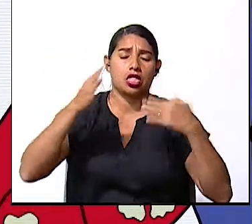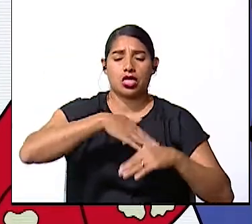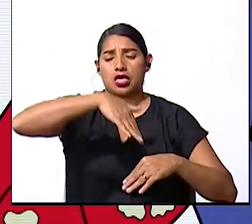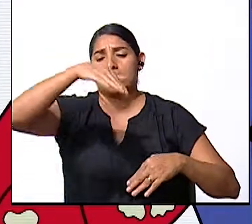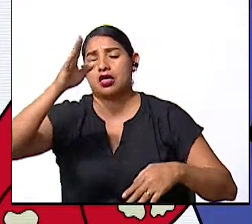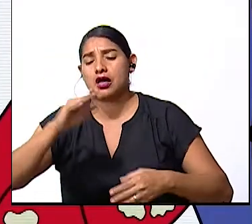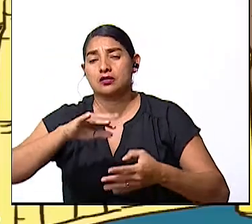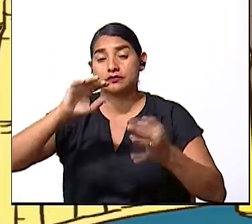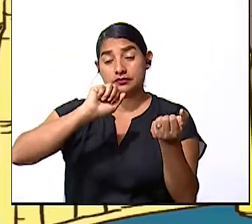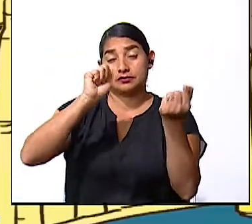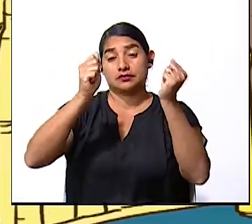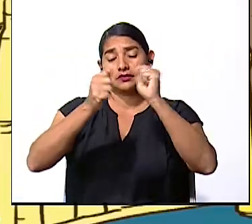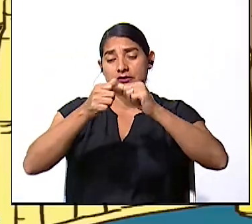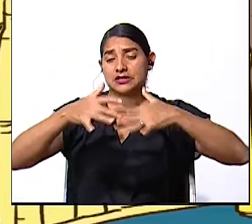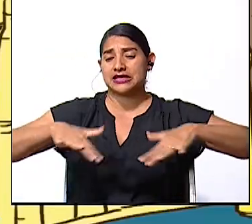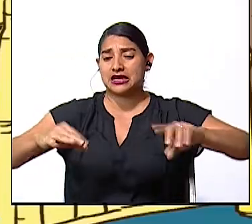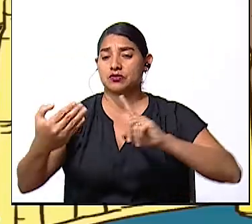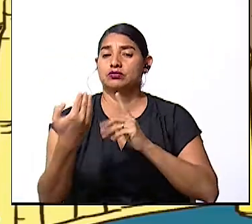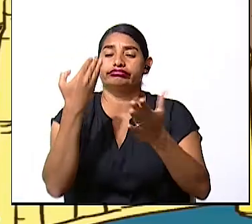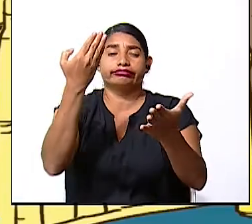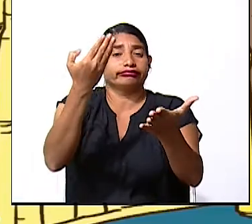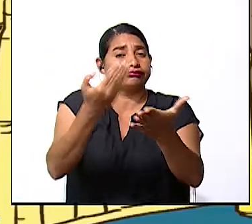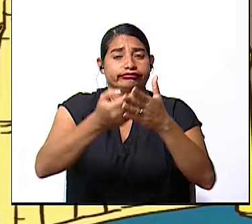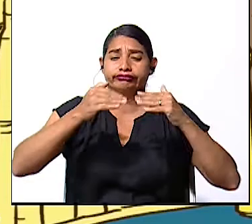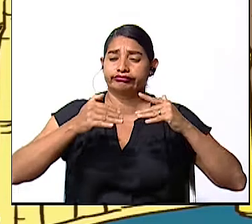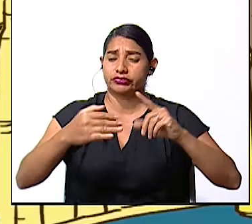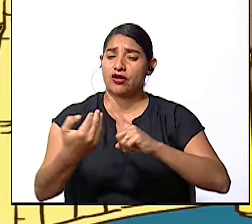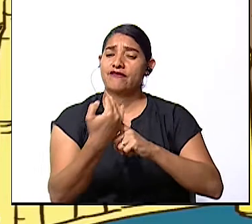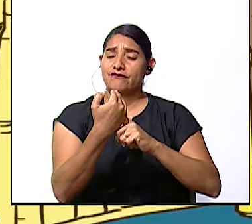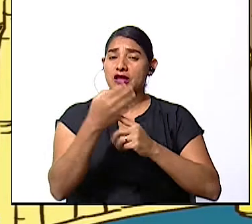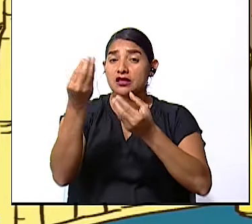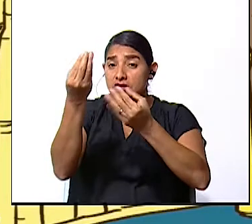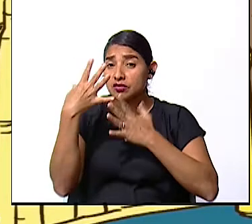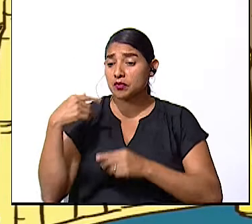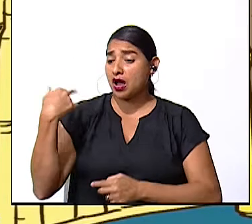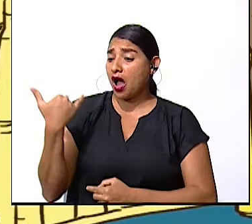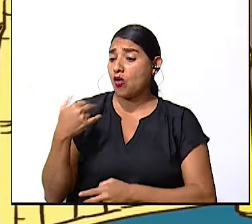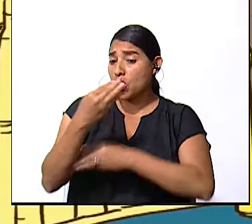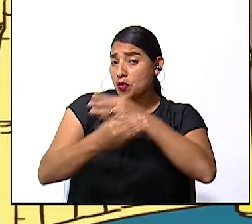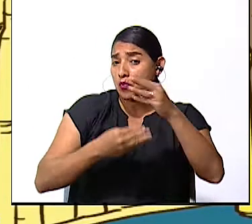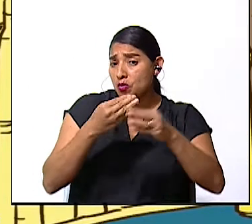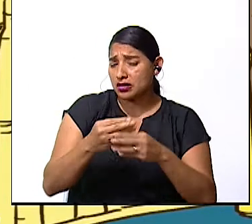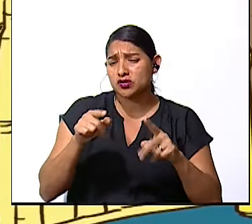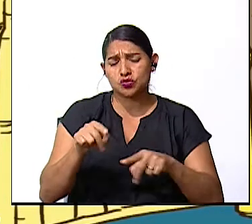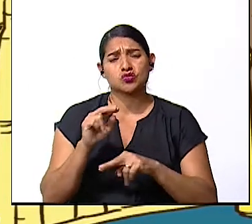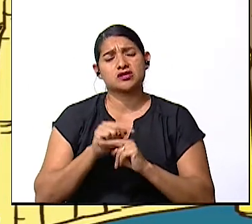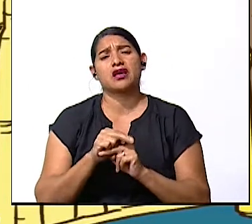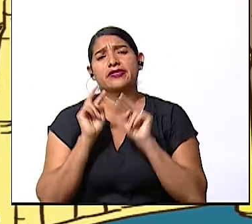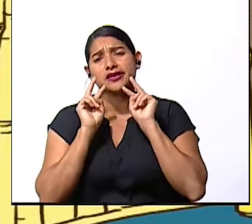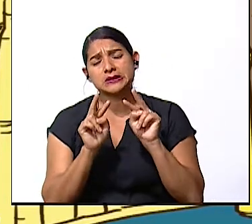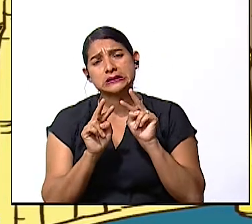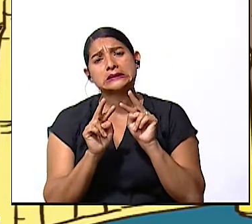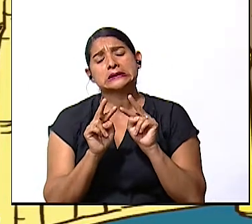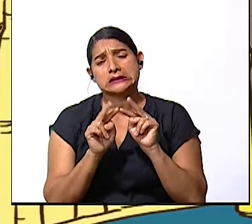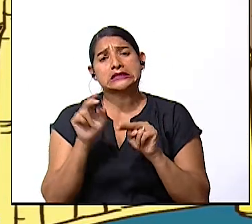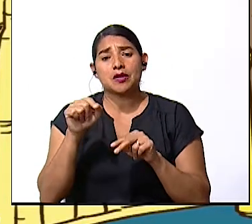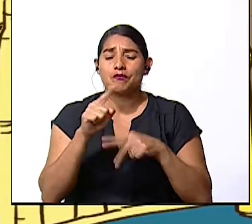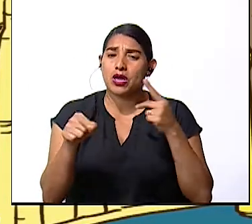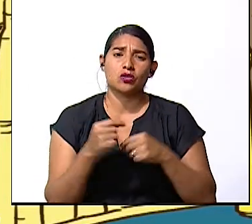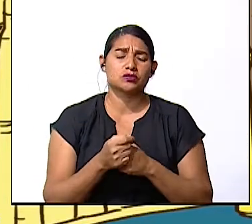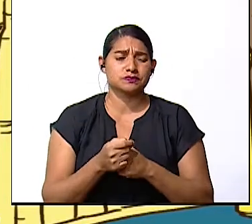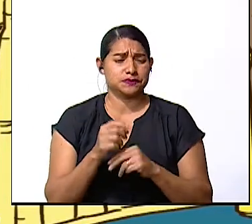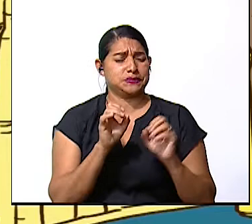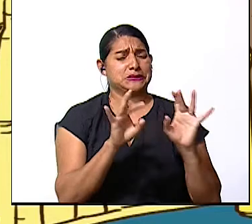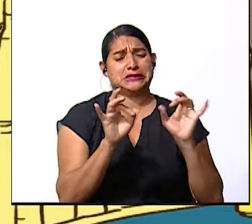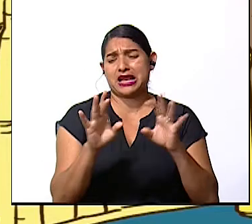el cambio climático llegó para quedarse. ¿Informándose de la actualidad mundial, Darwin? Sí, pero son puras